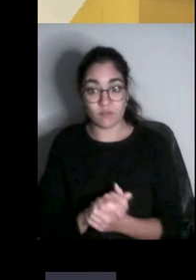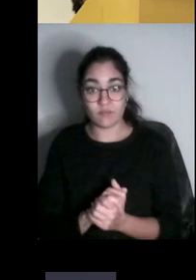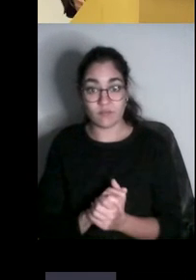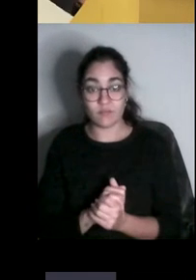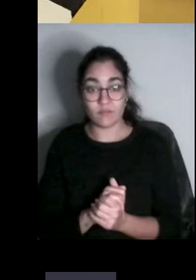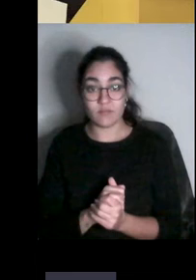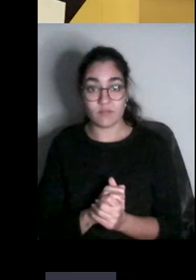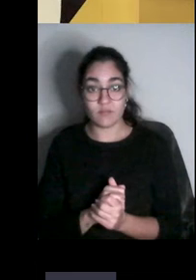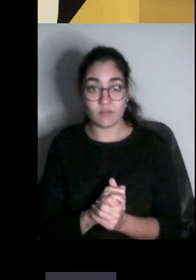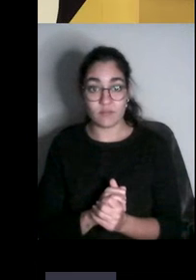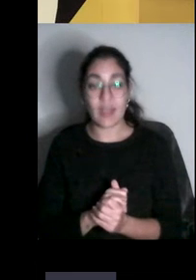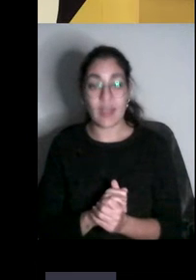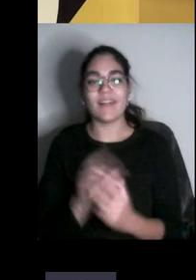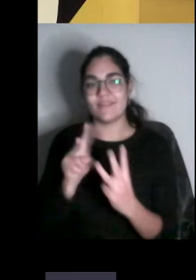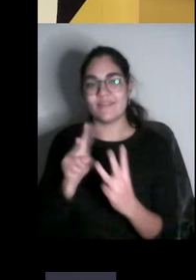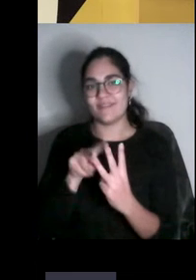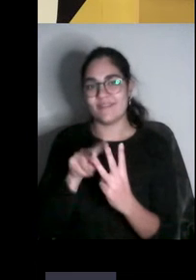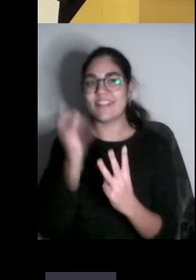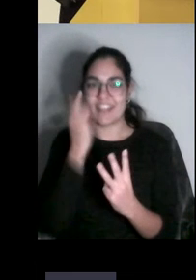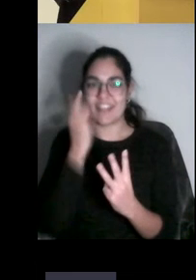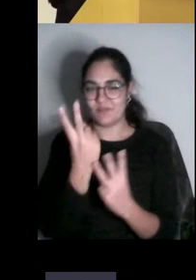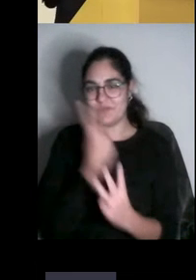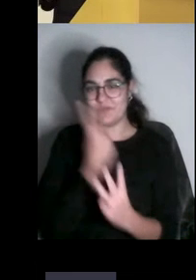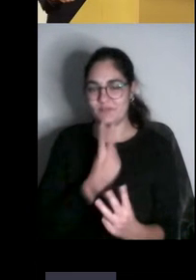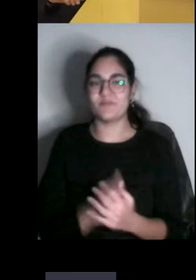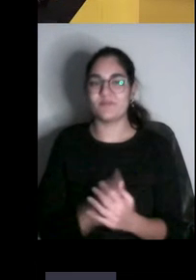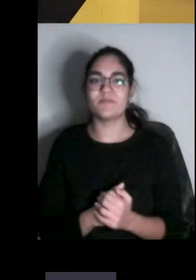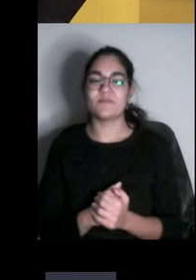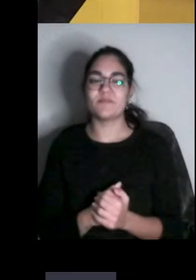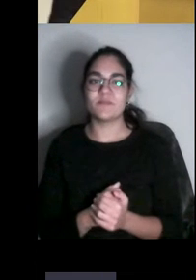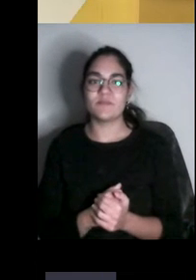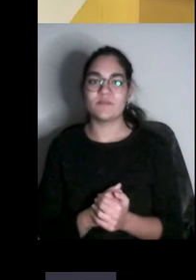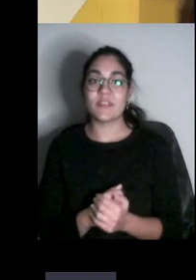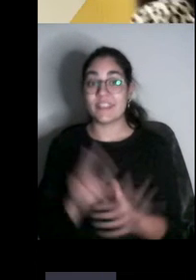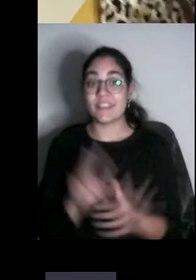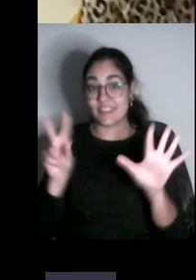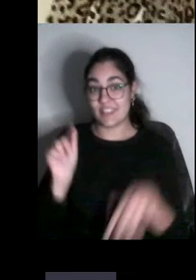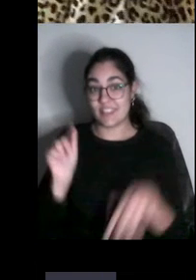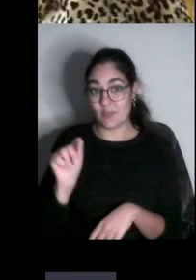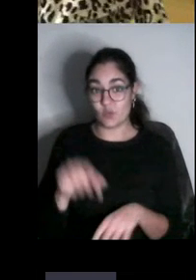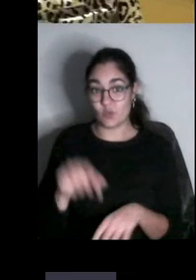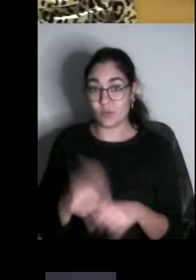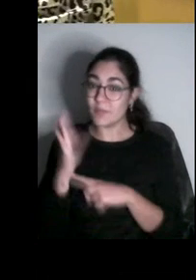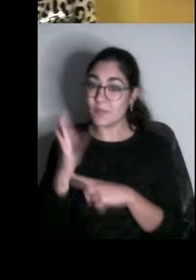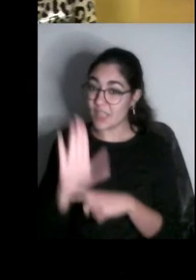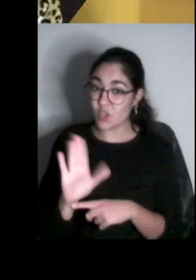para saiz pasar los siete minutos nos presentan